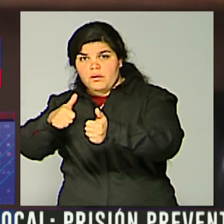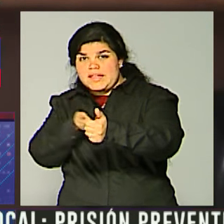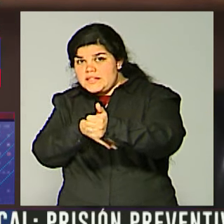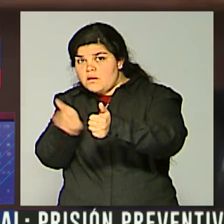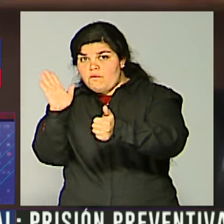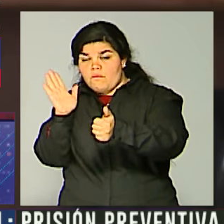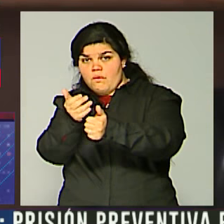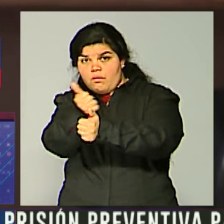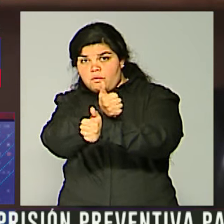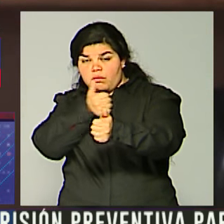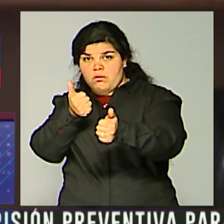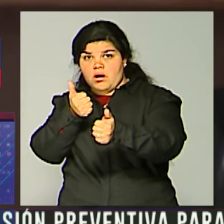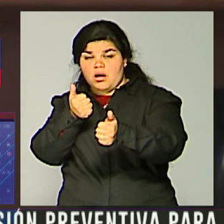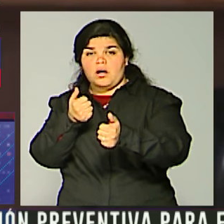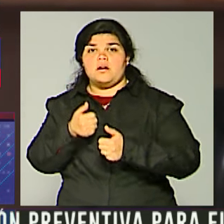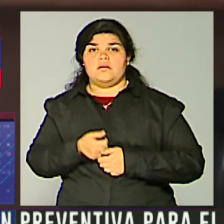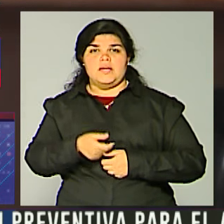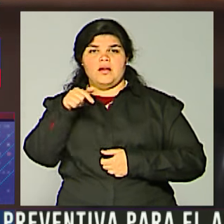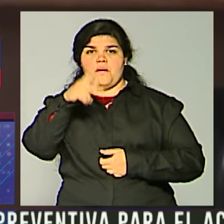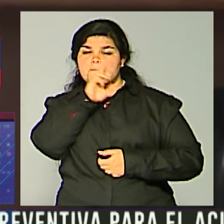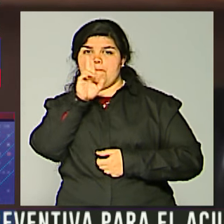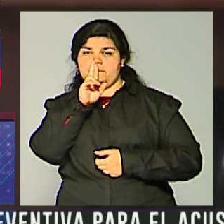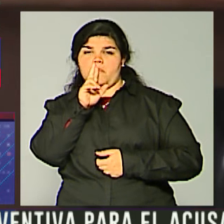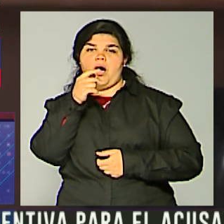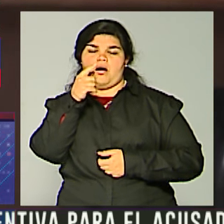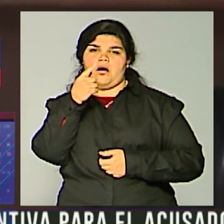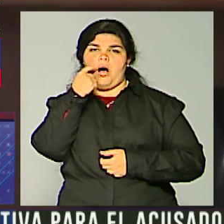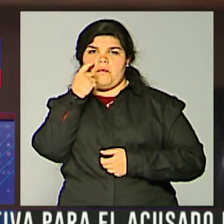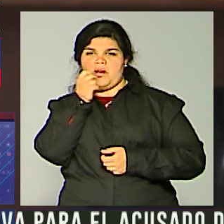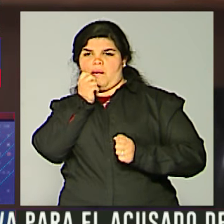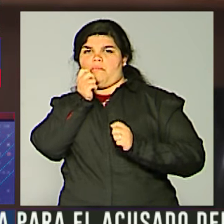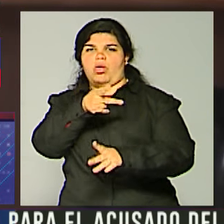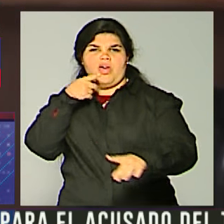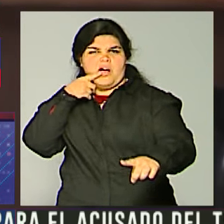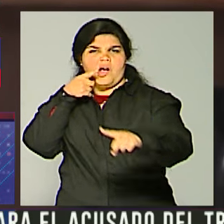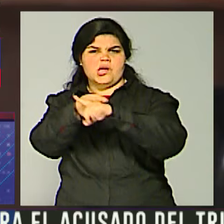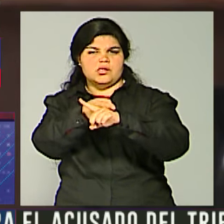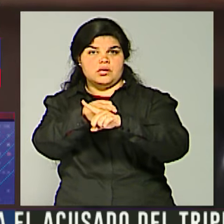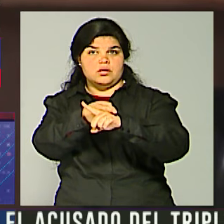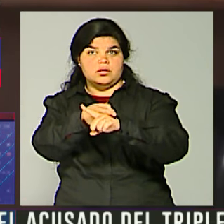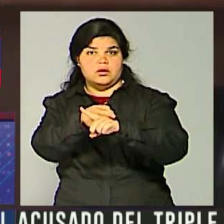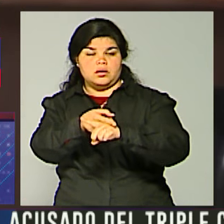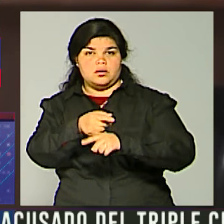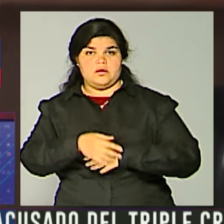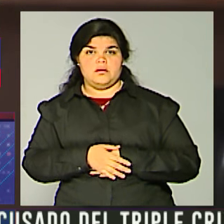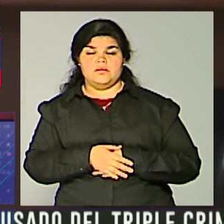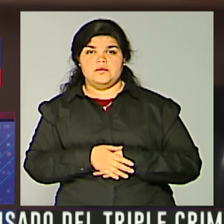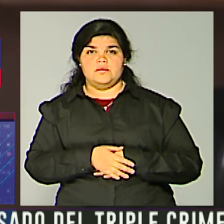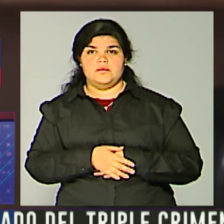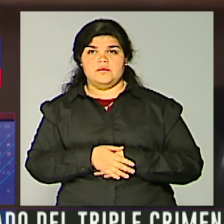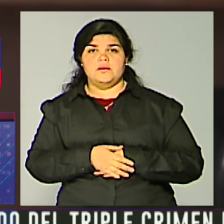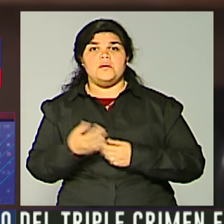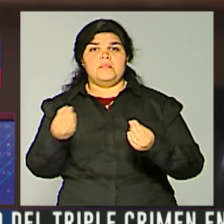irse. Él, bueno, insultó a Silva, decidió quedarse, aparentemente para concretar finalmente su regreso al